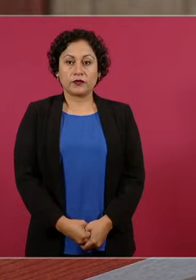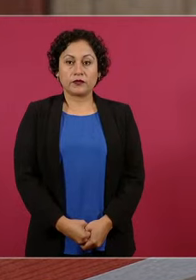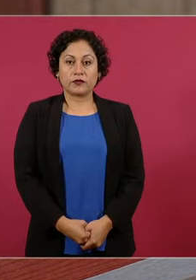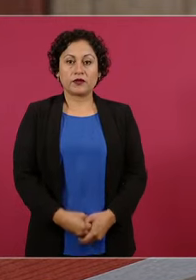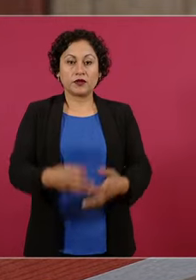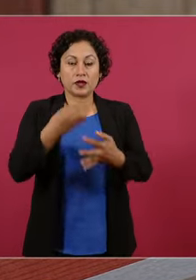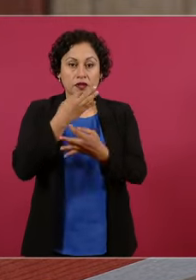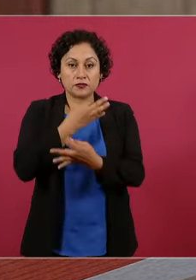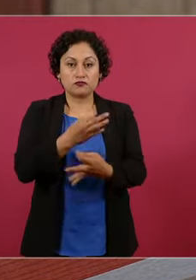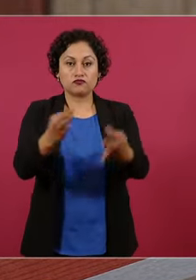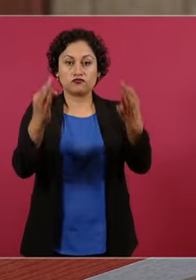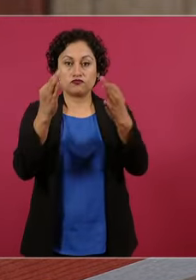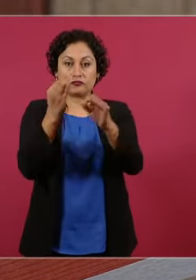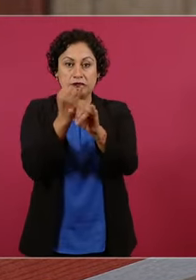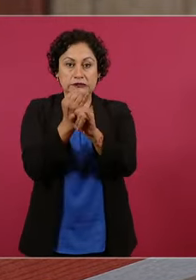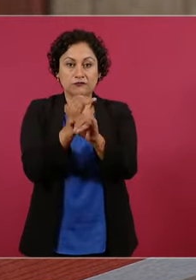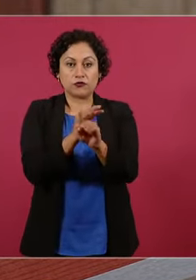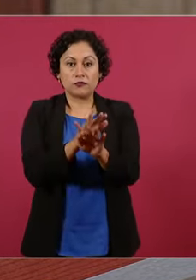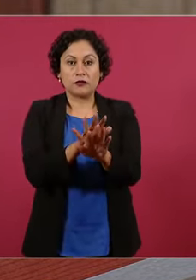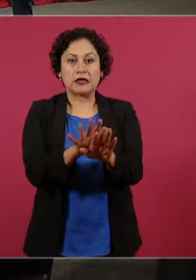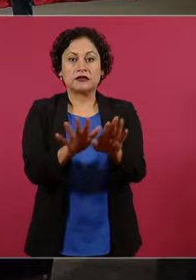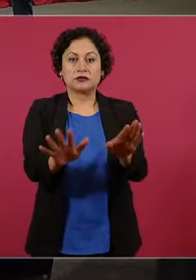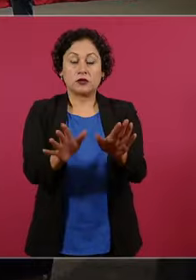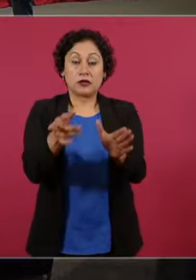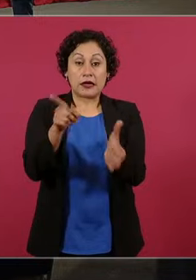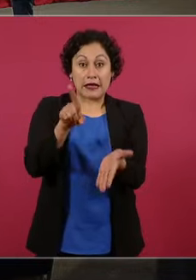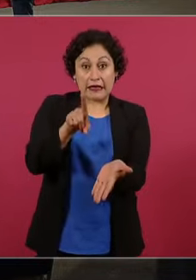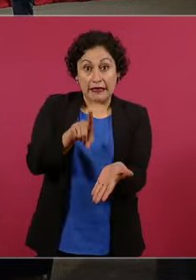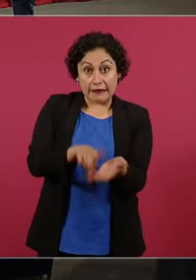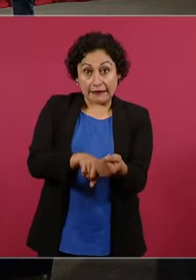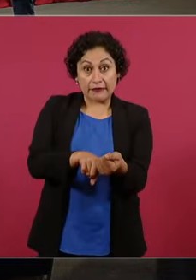en las preferencias del elector y, por tanto,